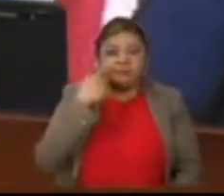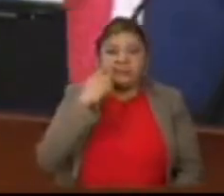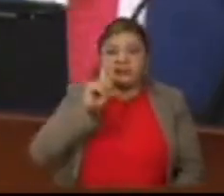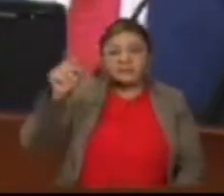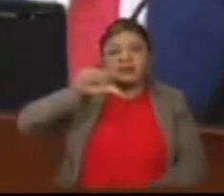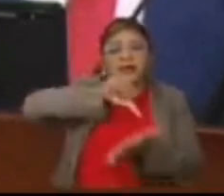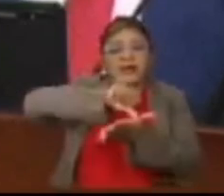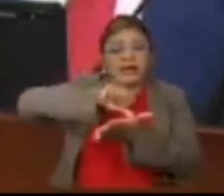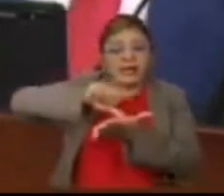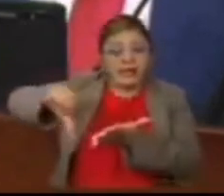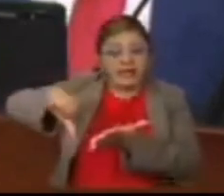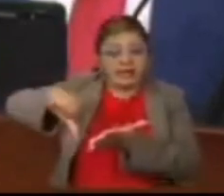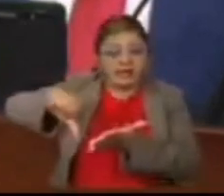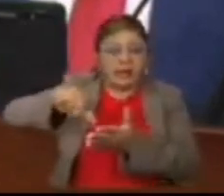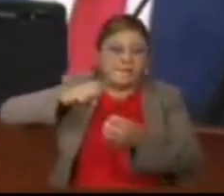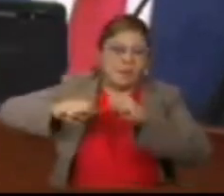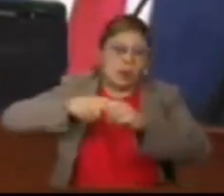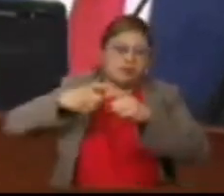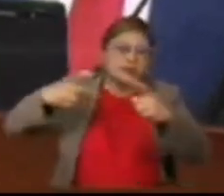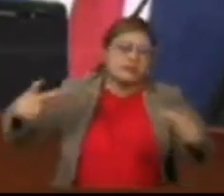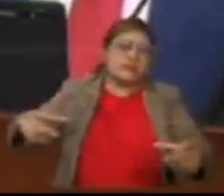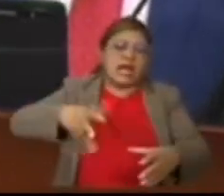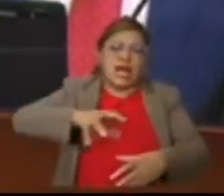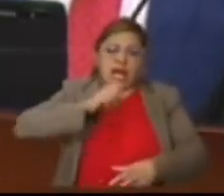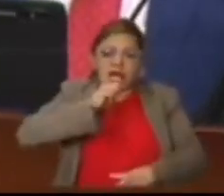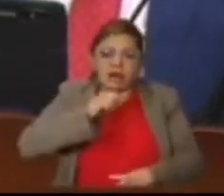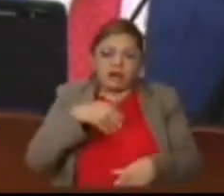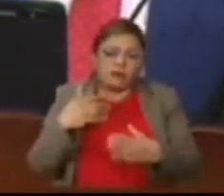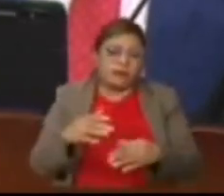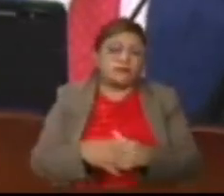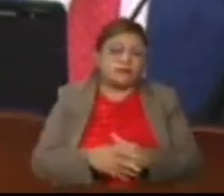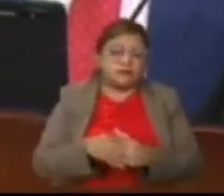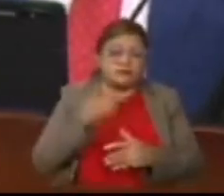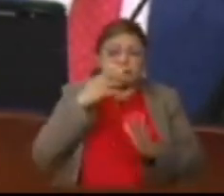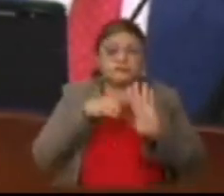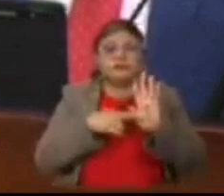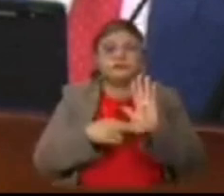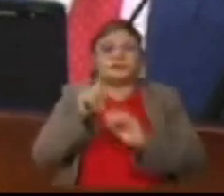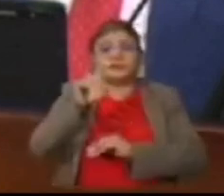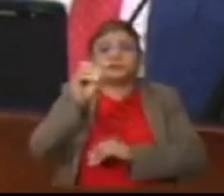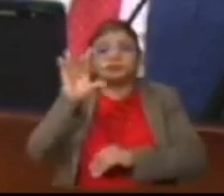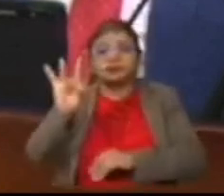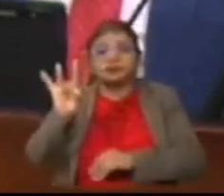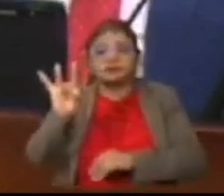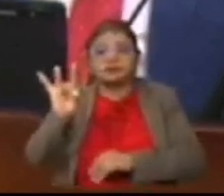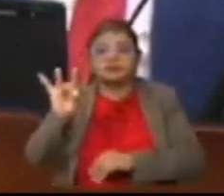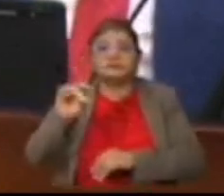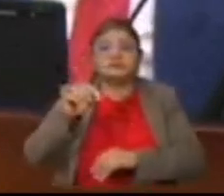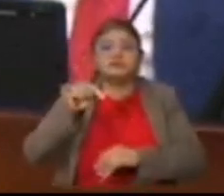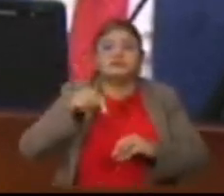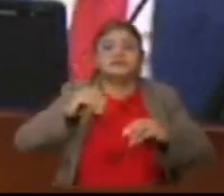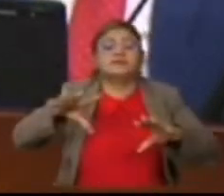del poder que me confiere la ley a través del artículo 108 del reglamento interno del régimen orgánico